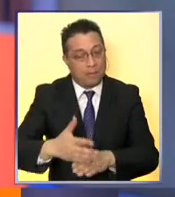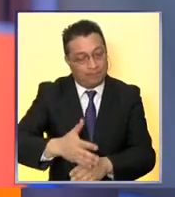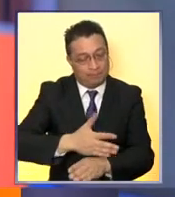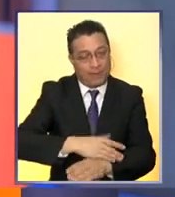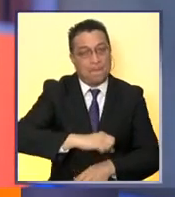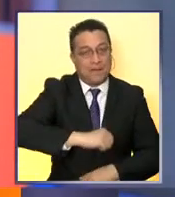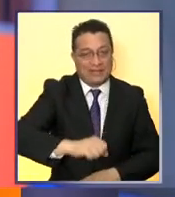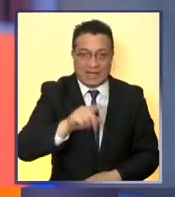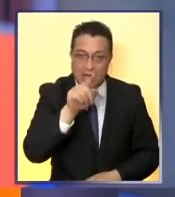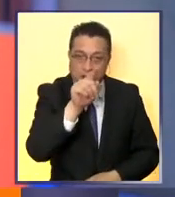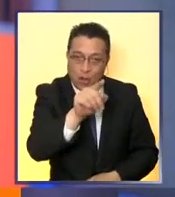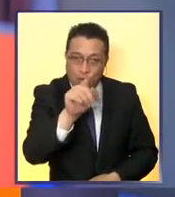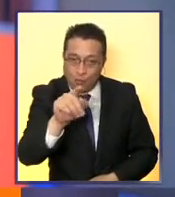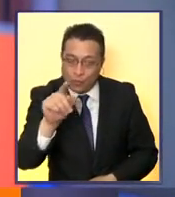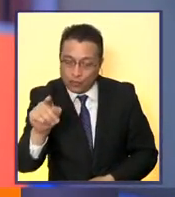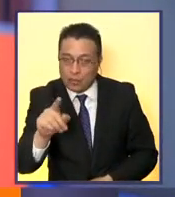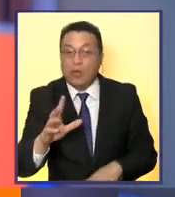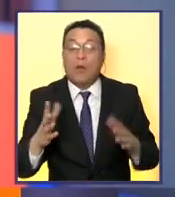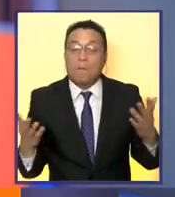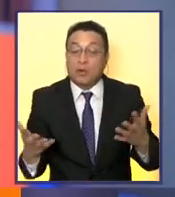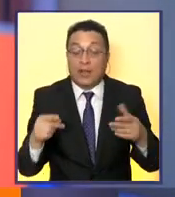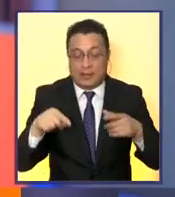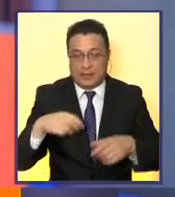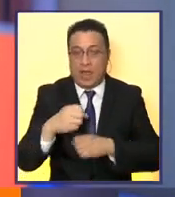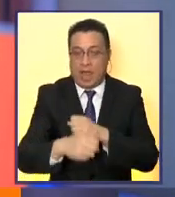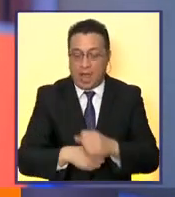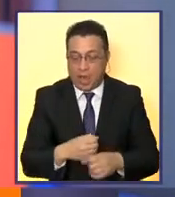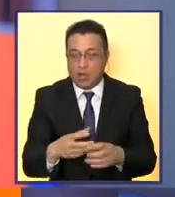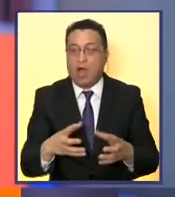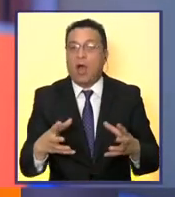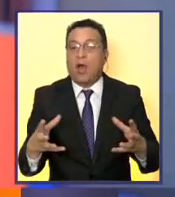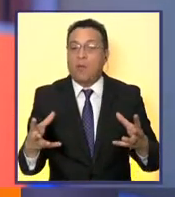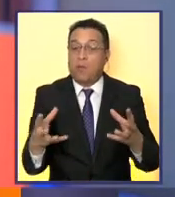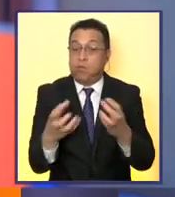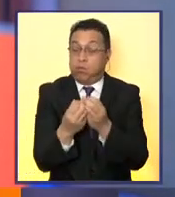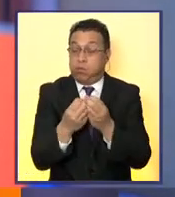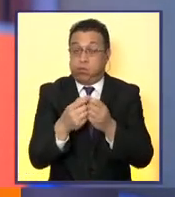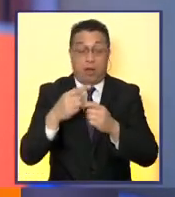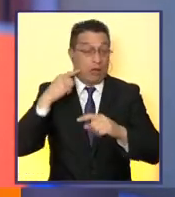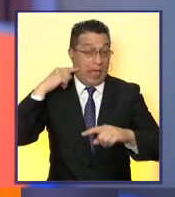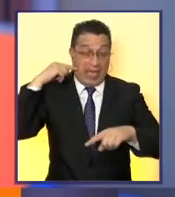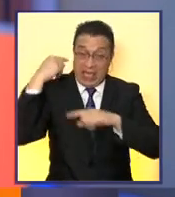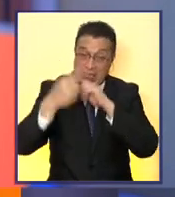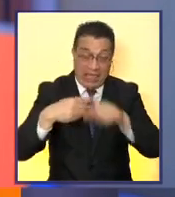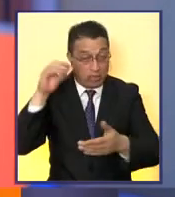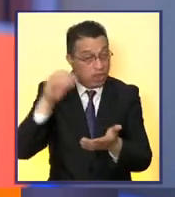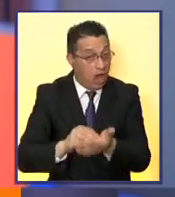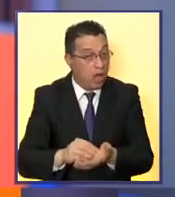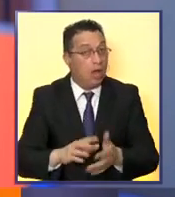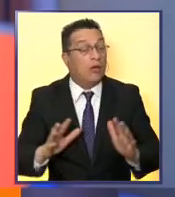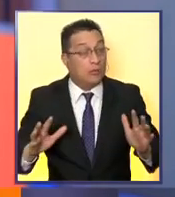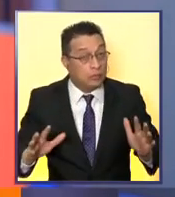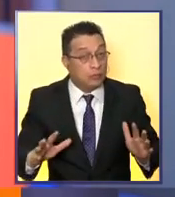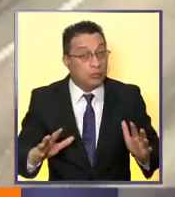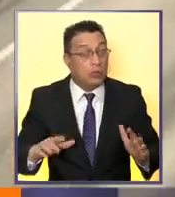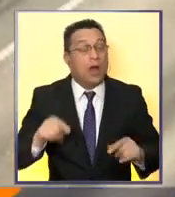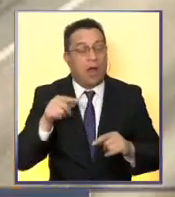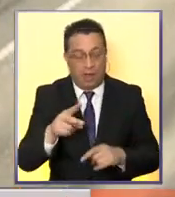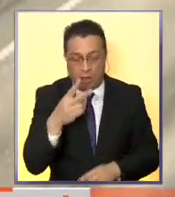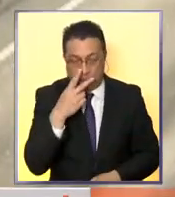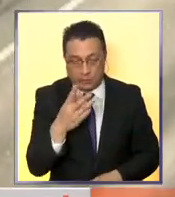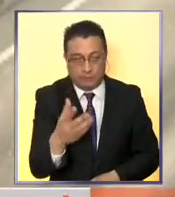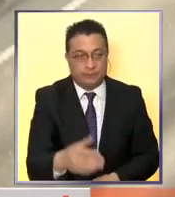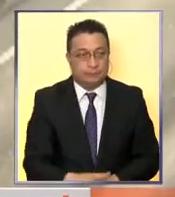los mismos usuarios sobre todo porque este año se proyecta una congestión histórica en algunos tramos catalina palmas con la nota